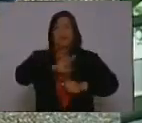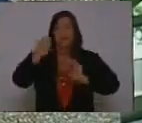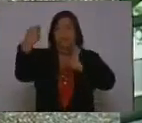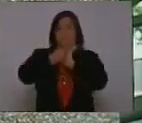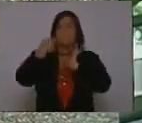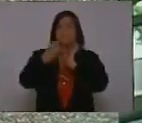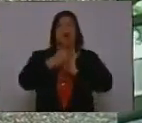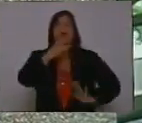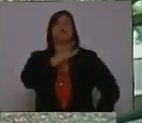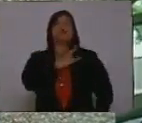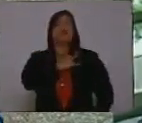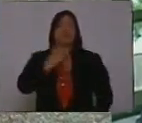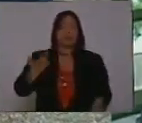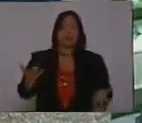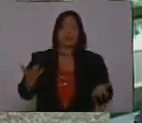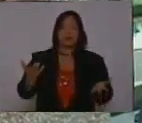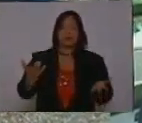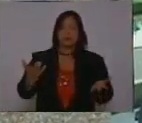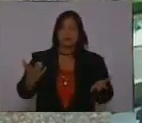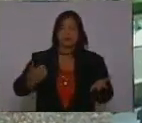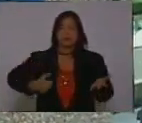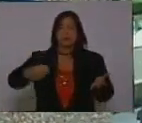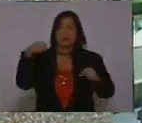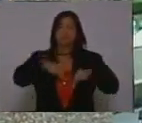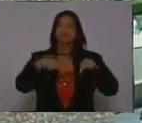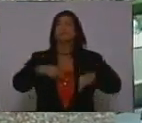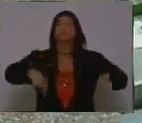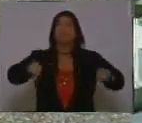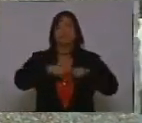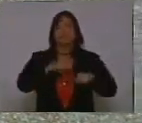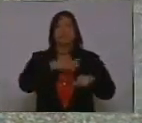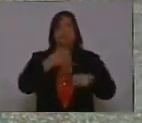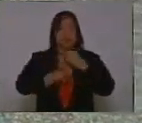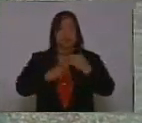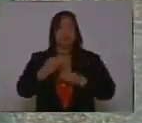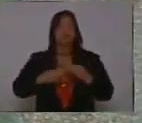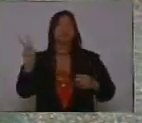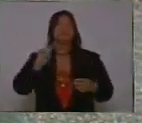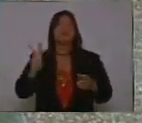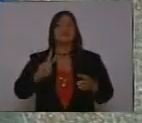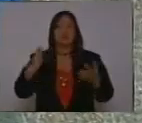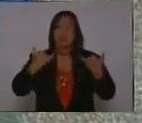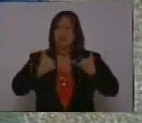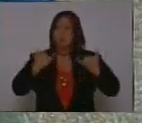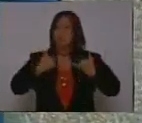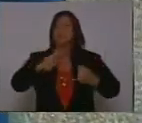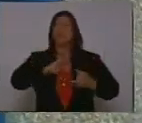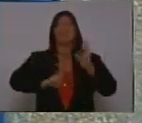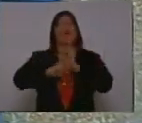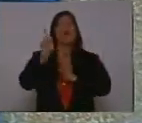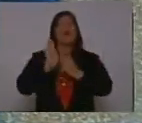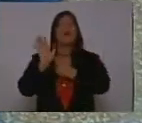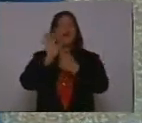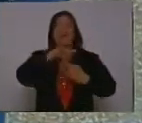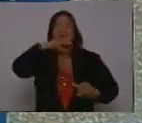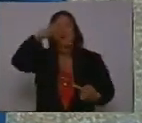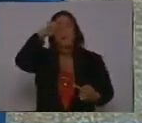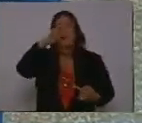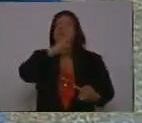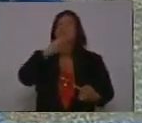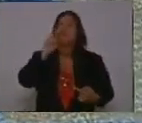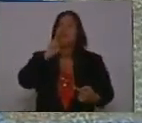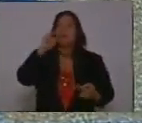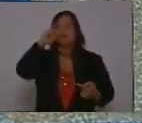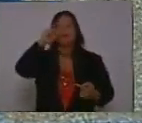propia universidad. Este es que queremos formar en Venezuela. Jóvenes que dé ejemplo a su papá, que no